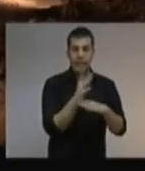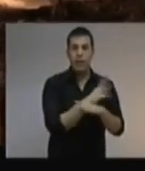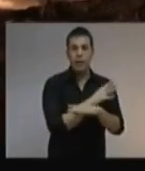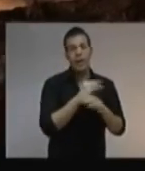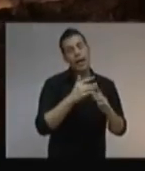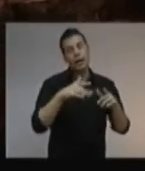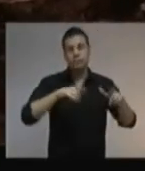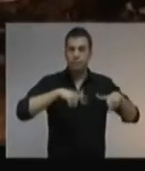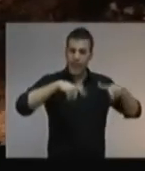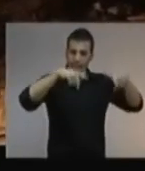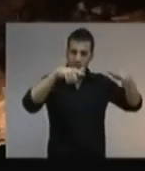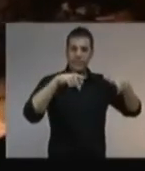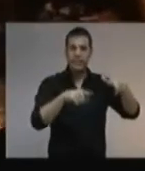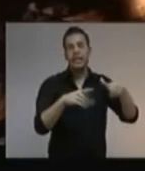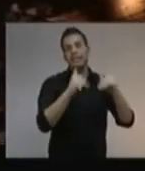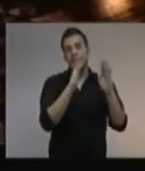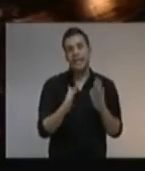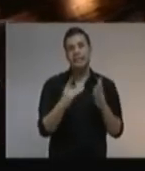60 casas que se han ido